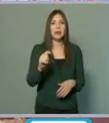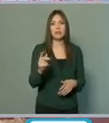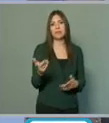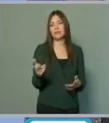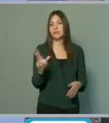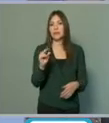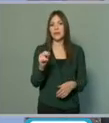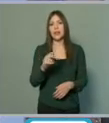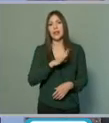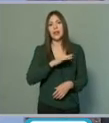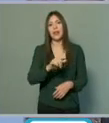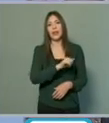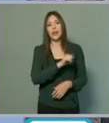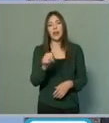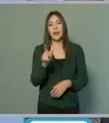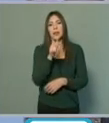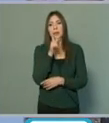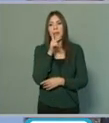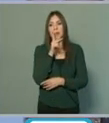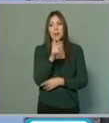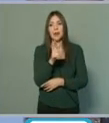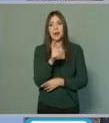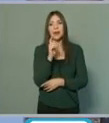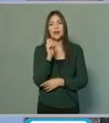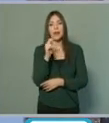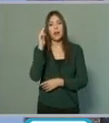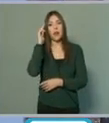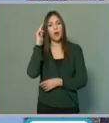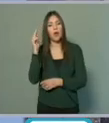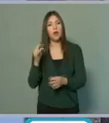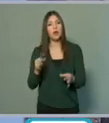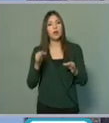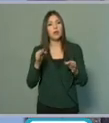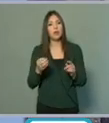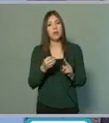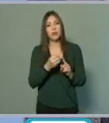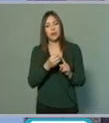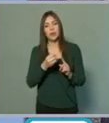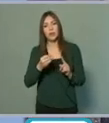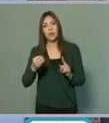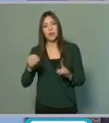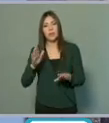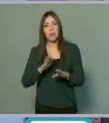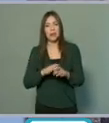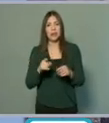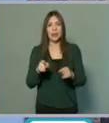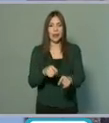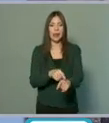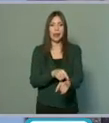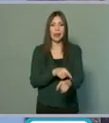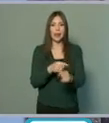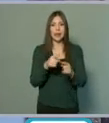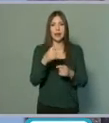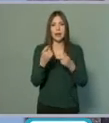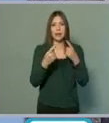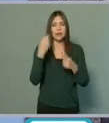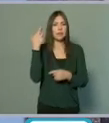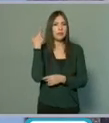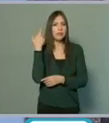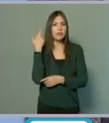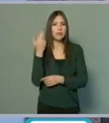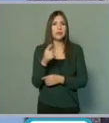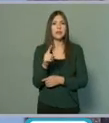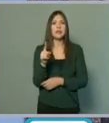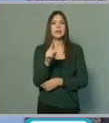Pero tenemos la palabra que es un hola formal, es un poco más larga. Yo creo que muchos han escuchado